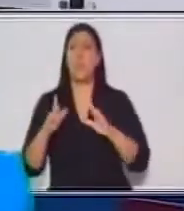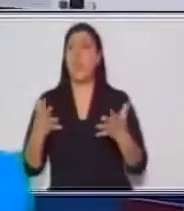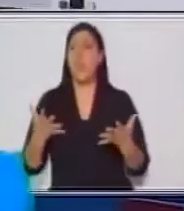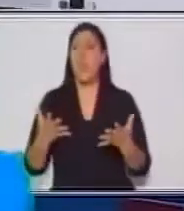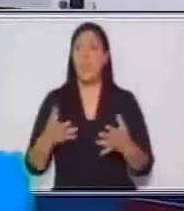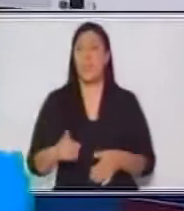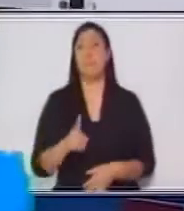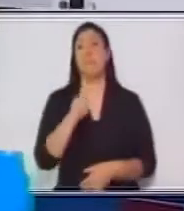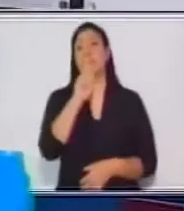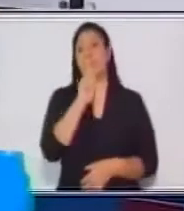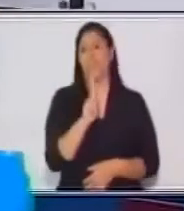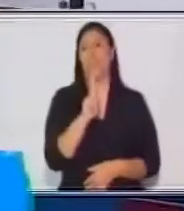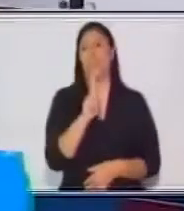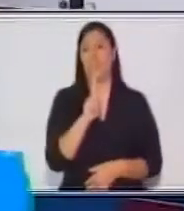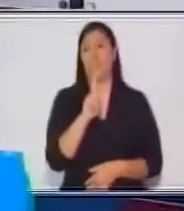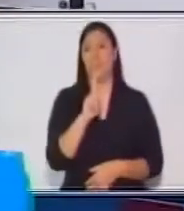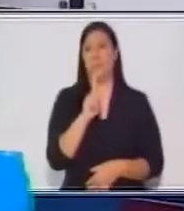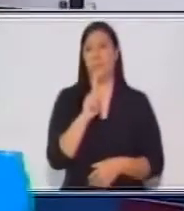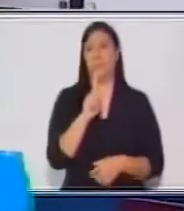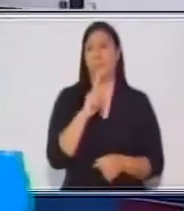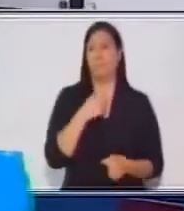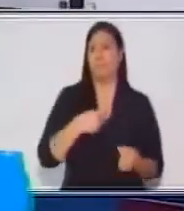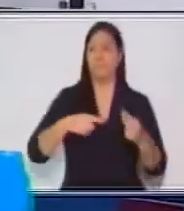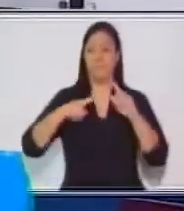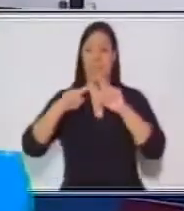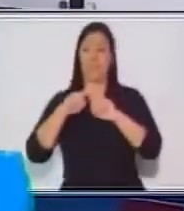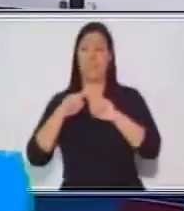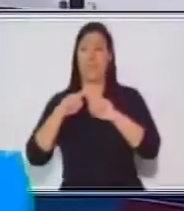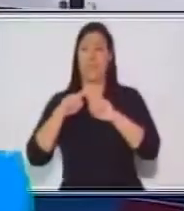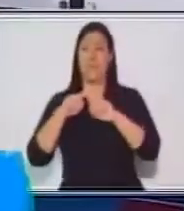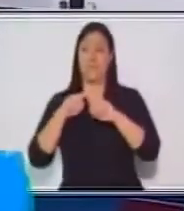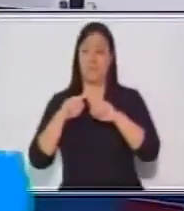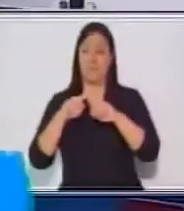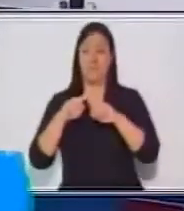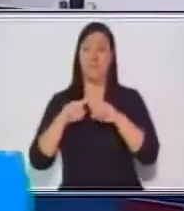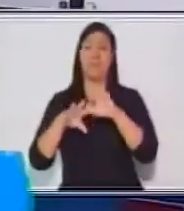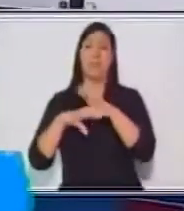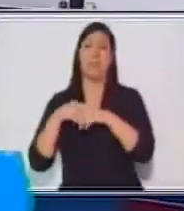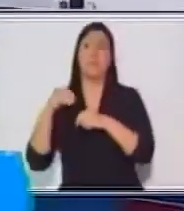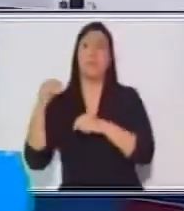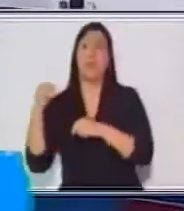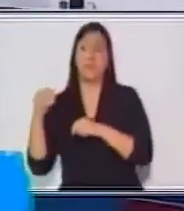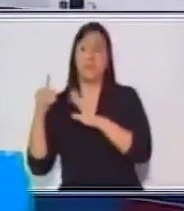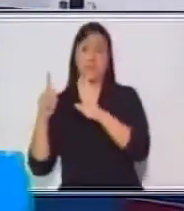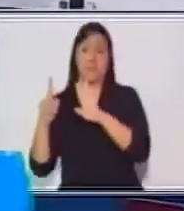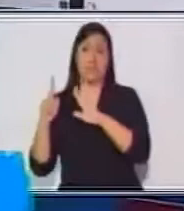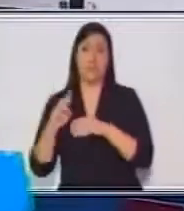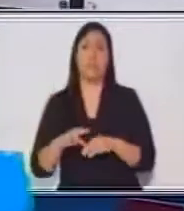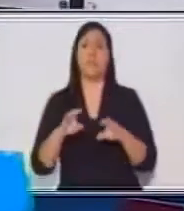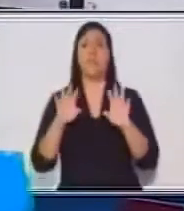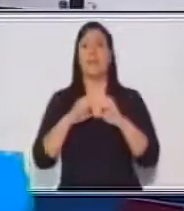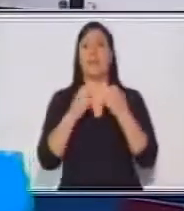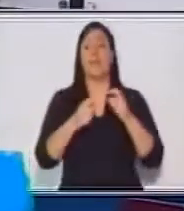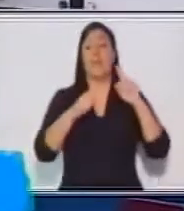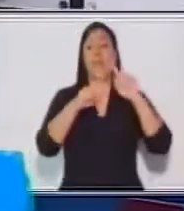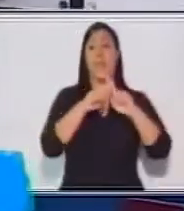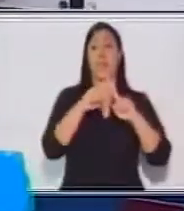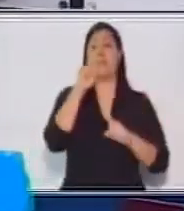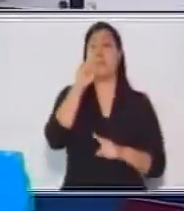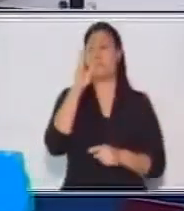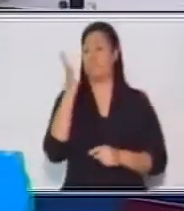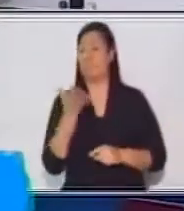1 sobre X, y al otro lado de la ecuación también lo voy a multiplicar